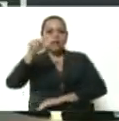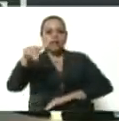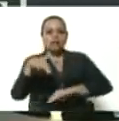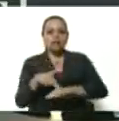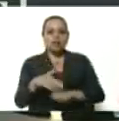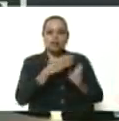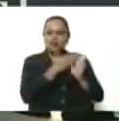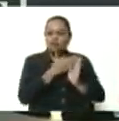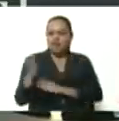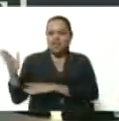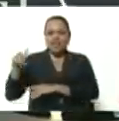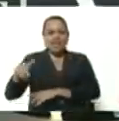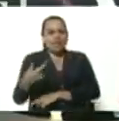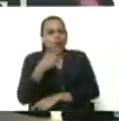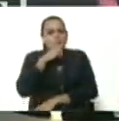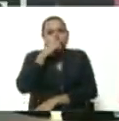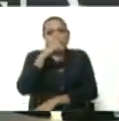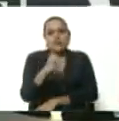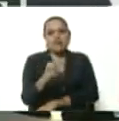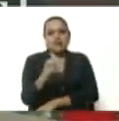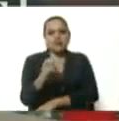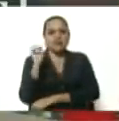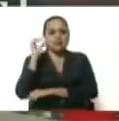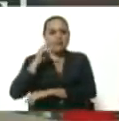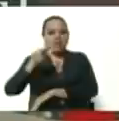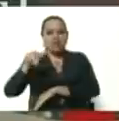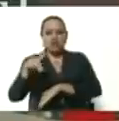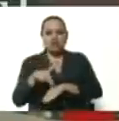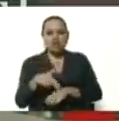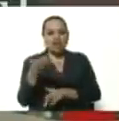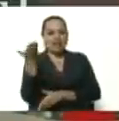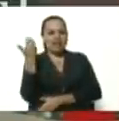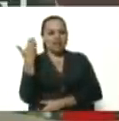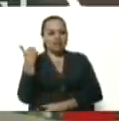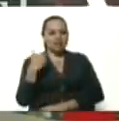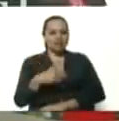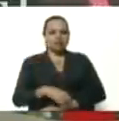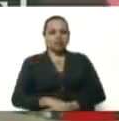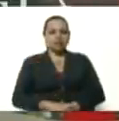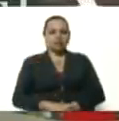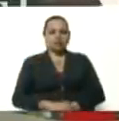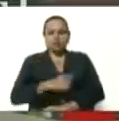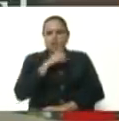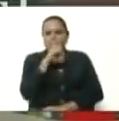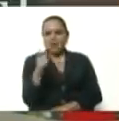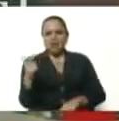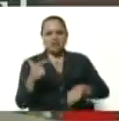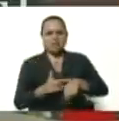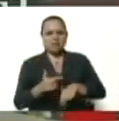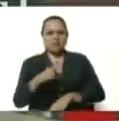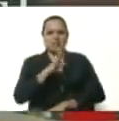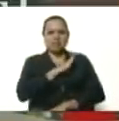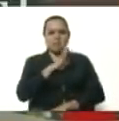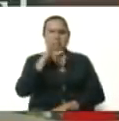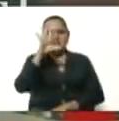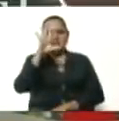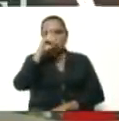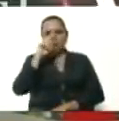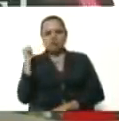y salir de esta tragedia, de este mal momento que hemos pasado